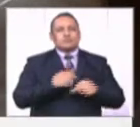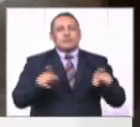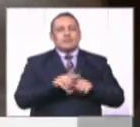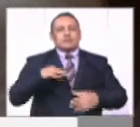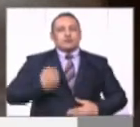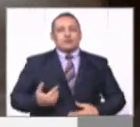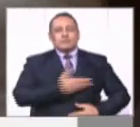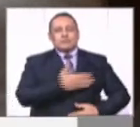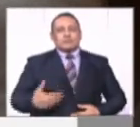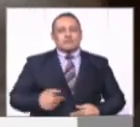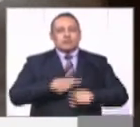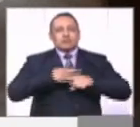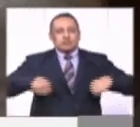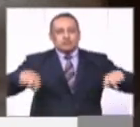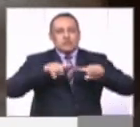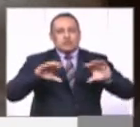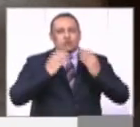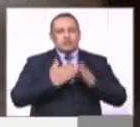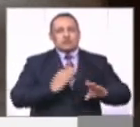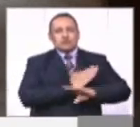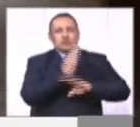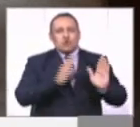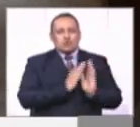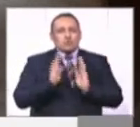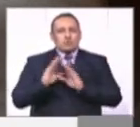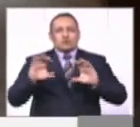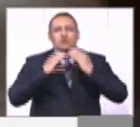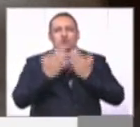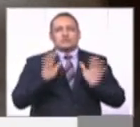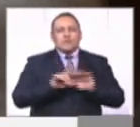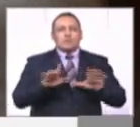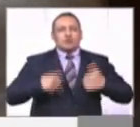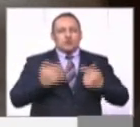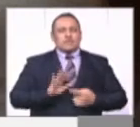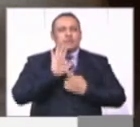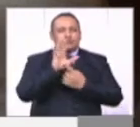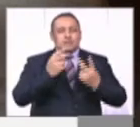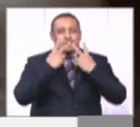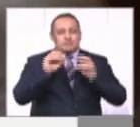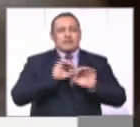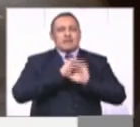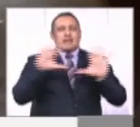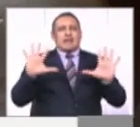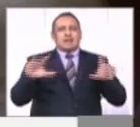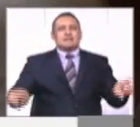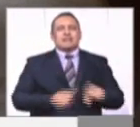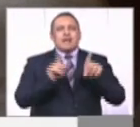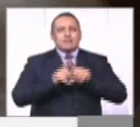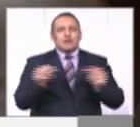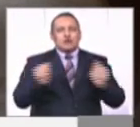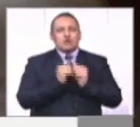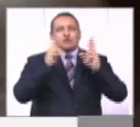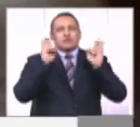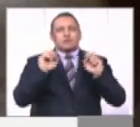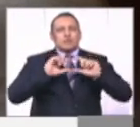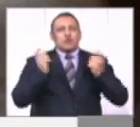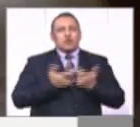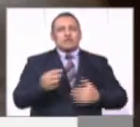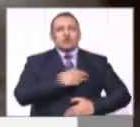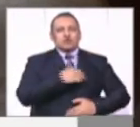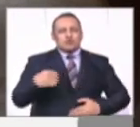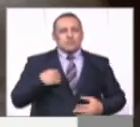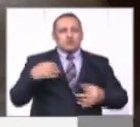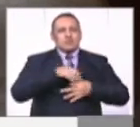presidente señores colegas congresistas durante el procedimiento parlamentario se ha podido demostrar de forma suficiente que los denominados consejos de ministros